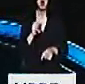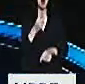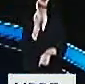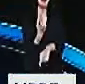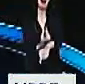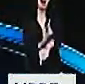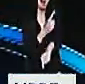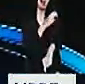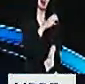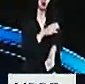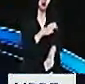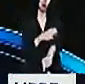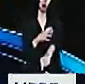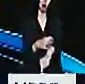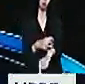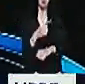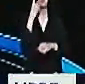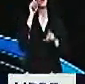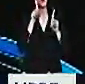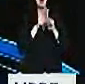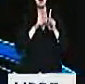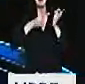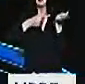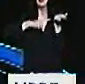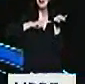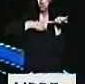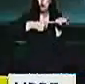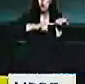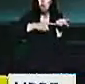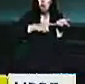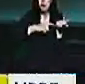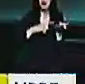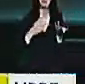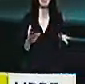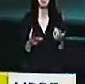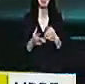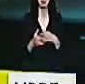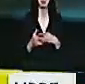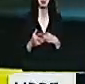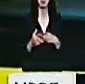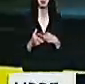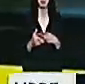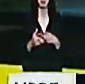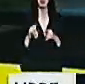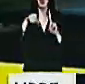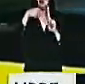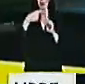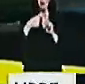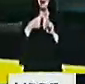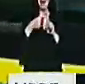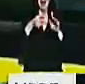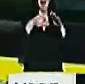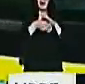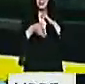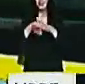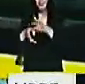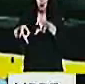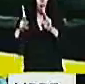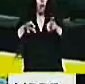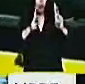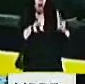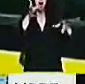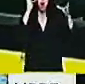las regiones. Pero creo también que la tecnología, aparte de alguna manera democratizar ese acceso